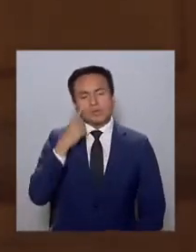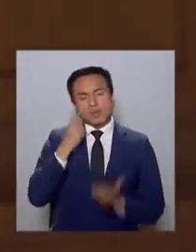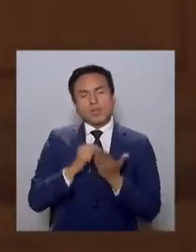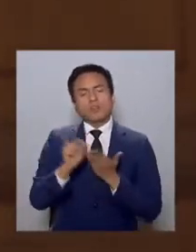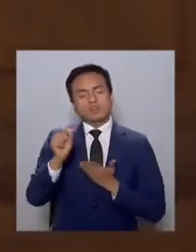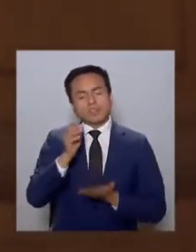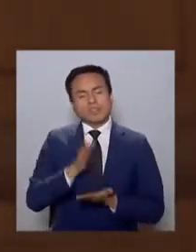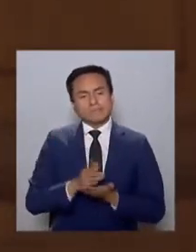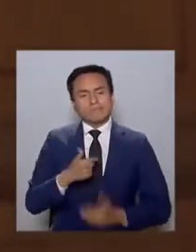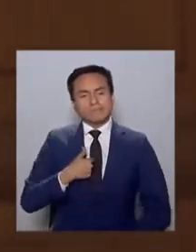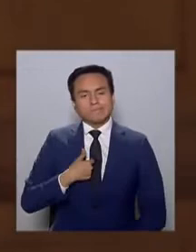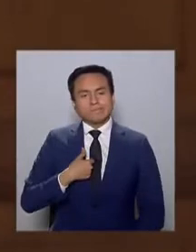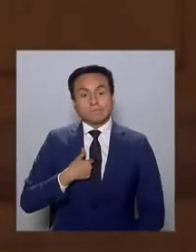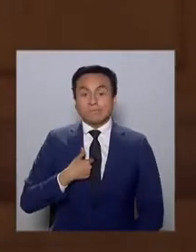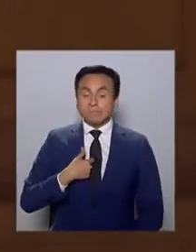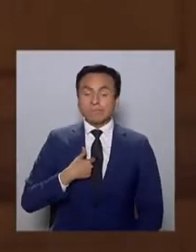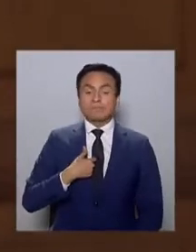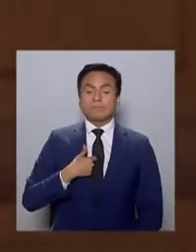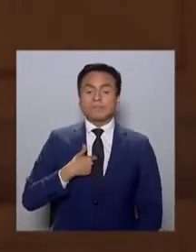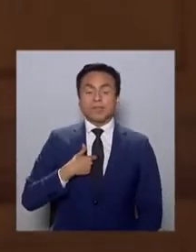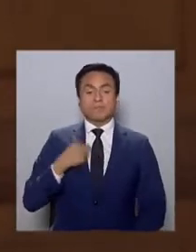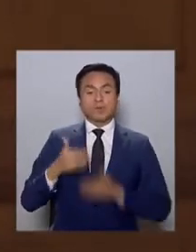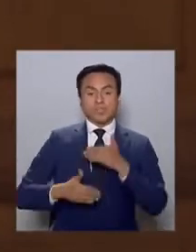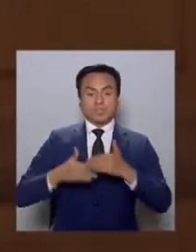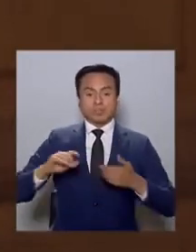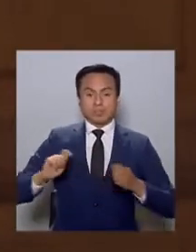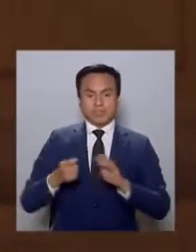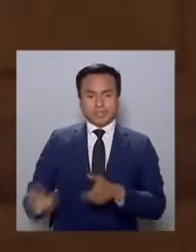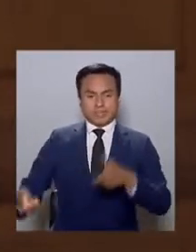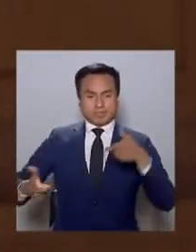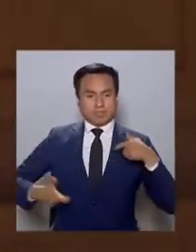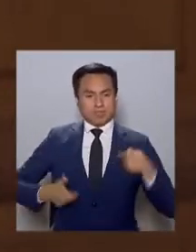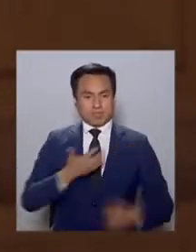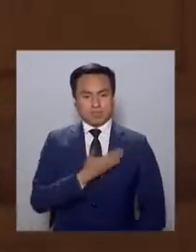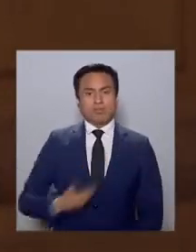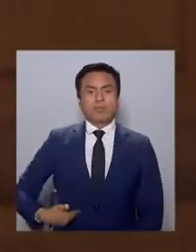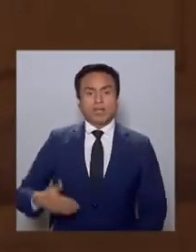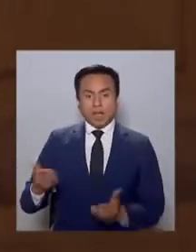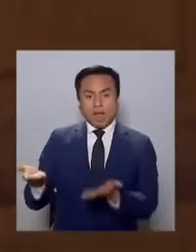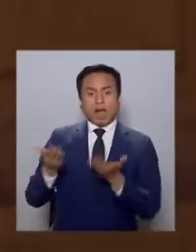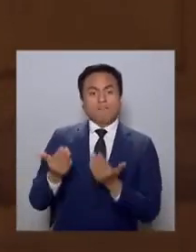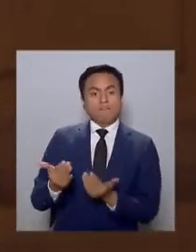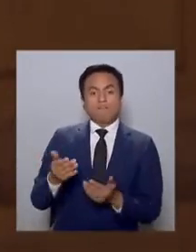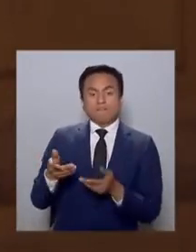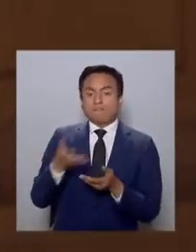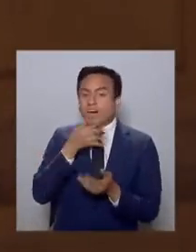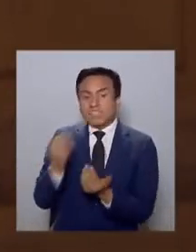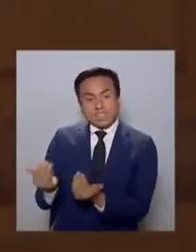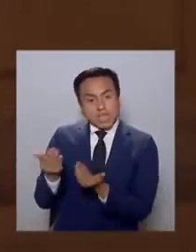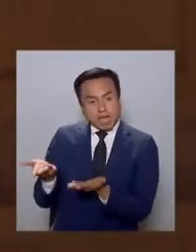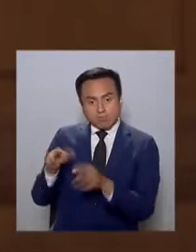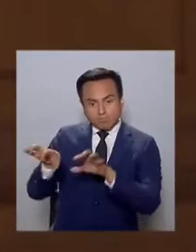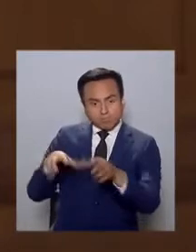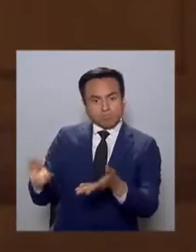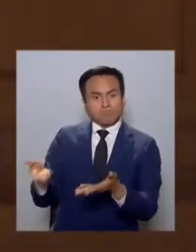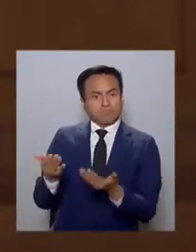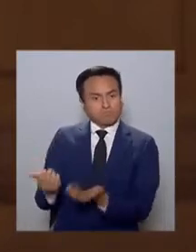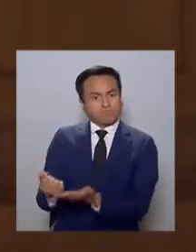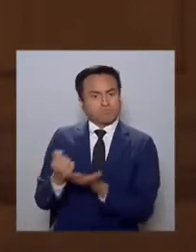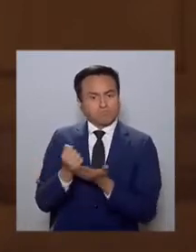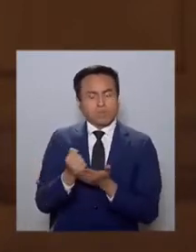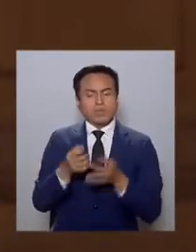reconocer que en este proceso de traspaso se nos han facilitado todo lo necesario para que este